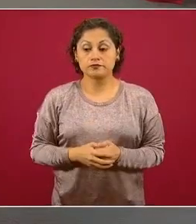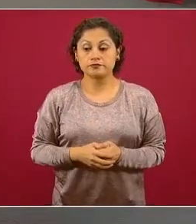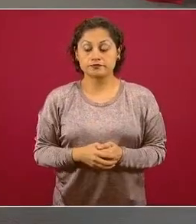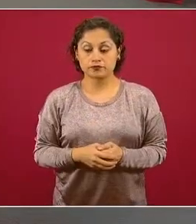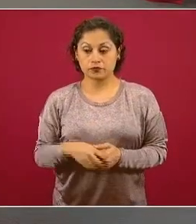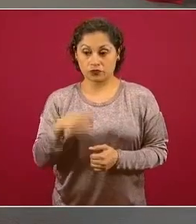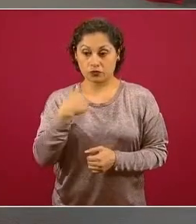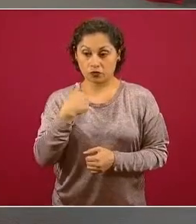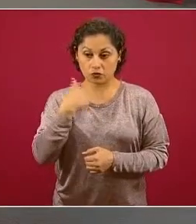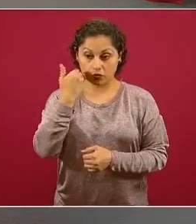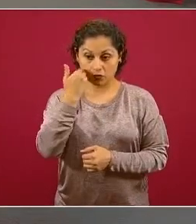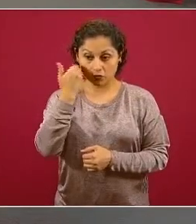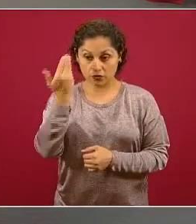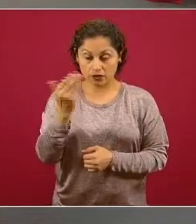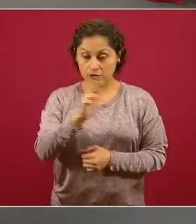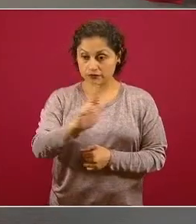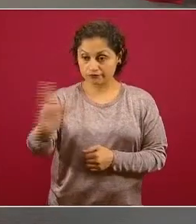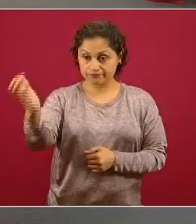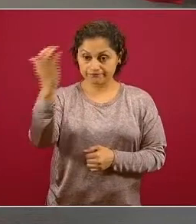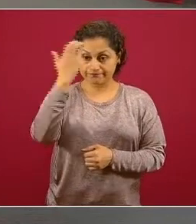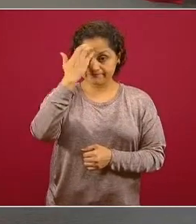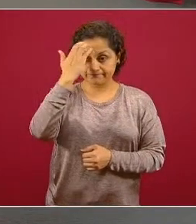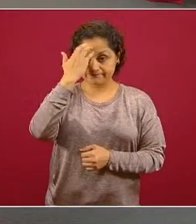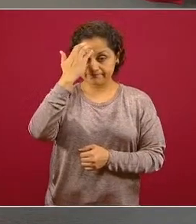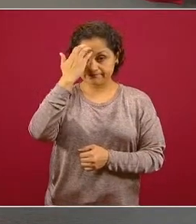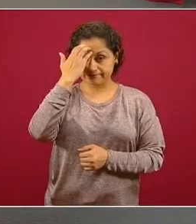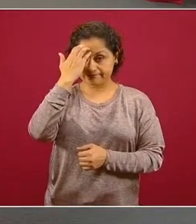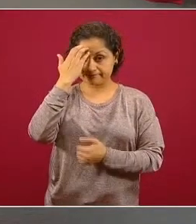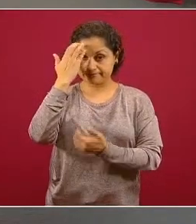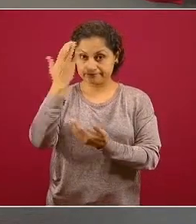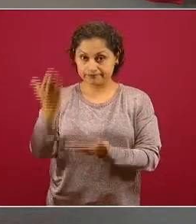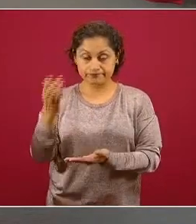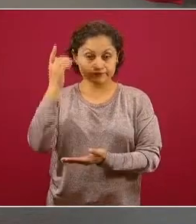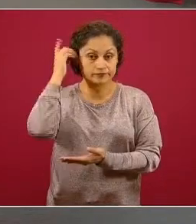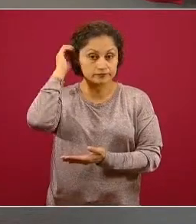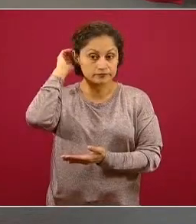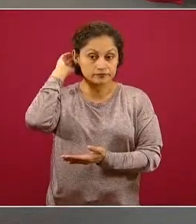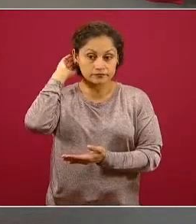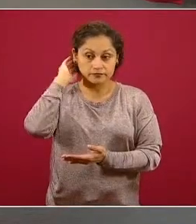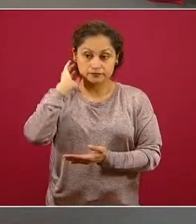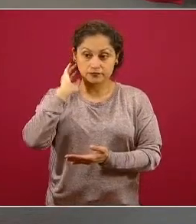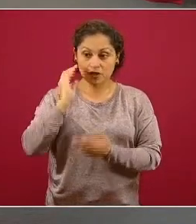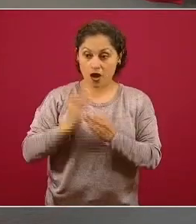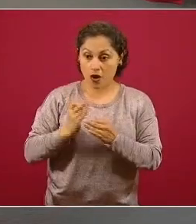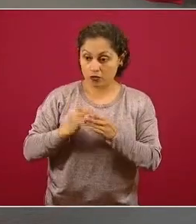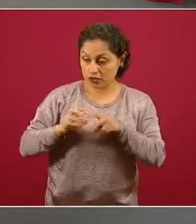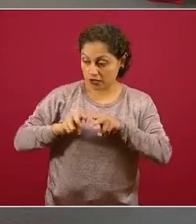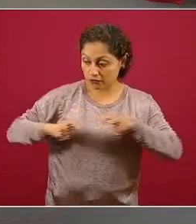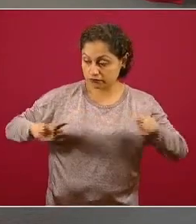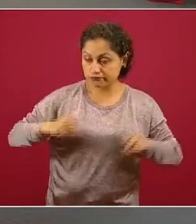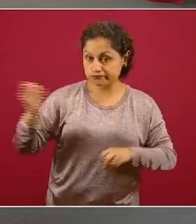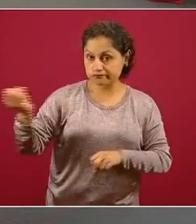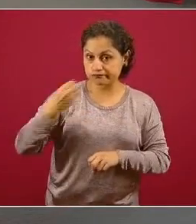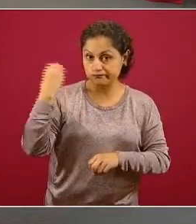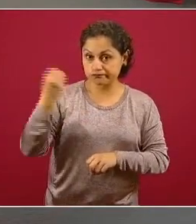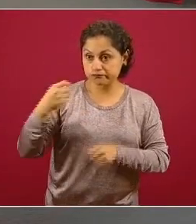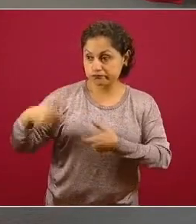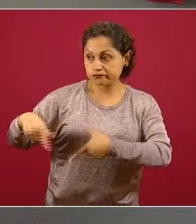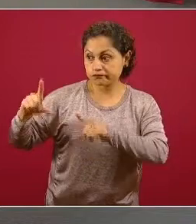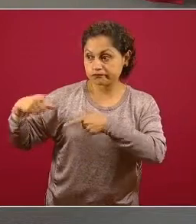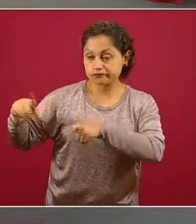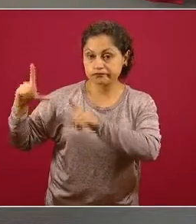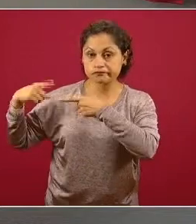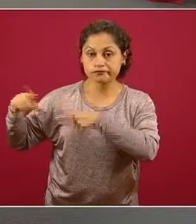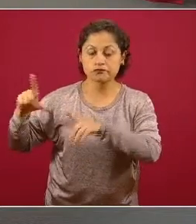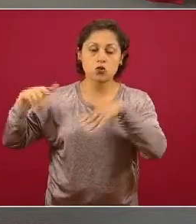Yo quería en primer lugar hacer un reconocimiento sobre el tipo de exposición que están haciendo ahora, porque creo que